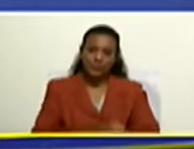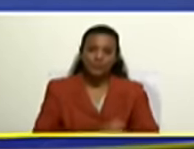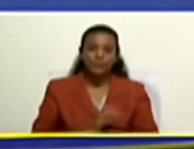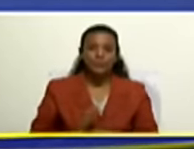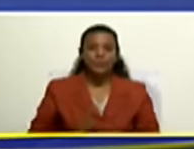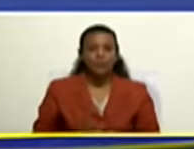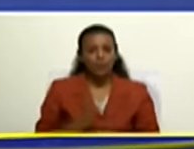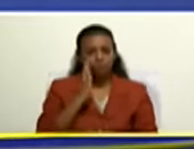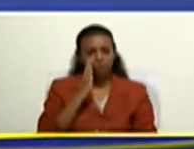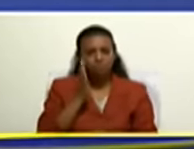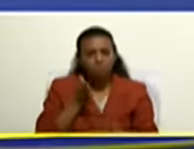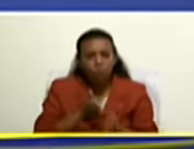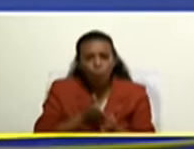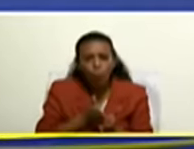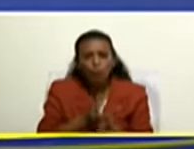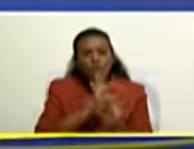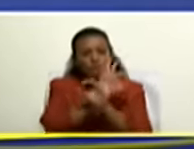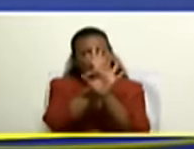Hemos tomado el camino